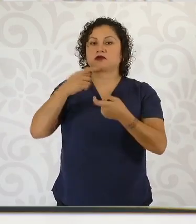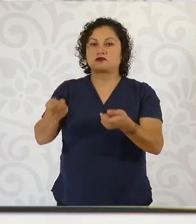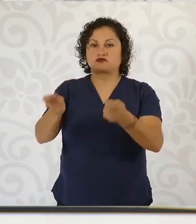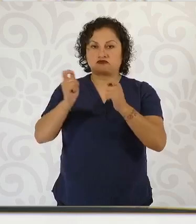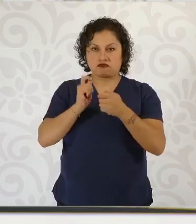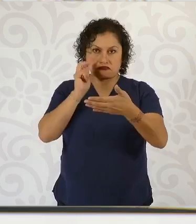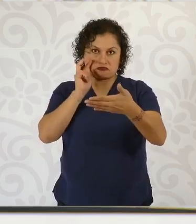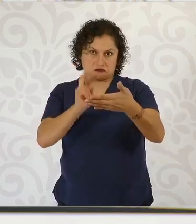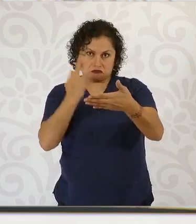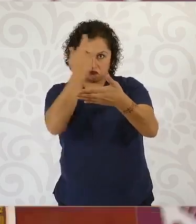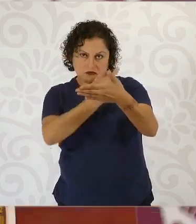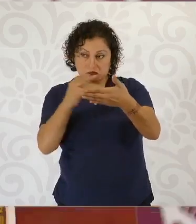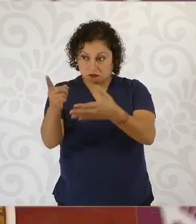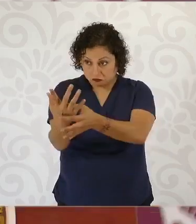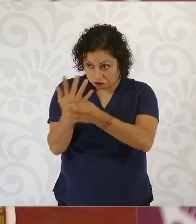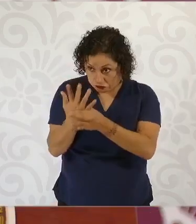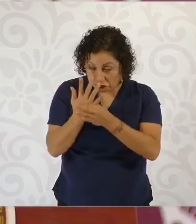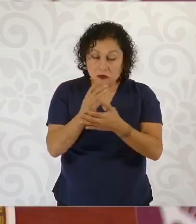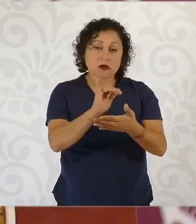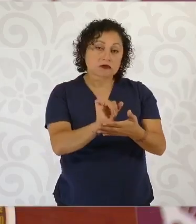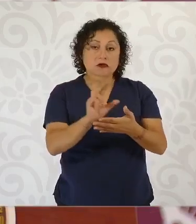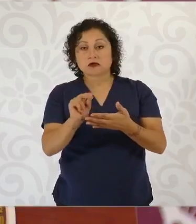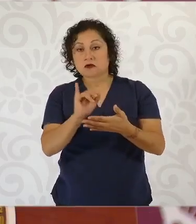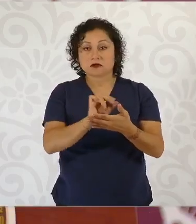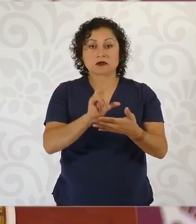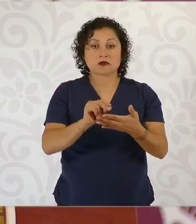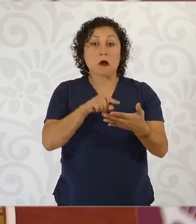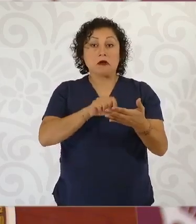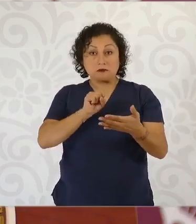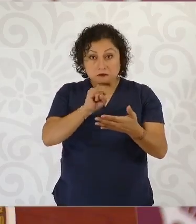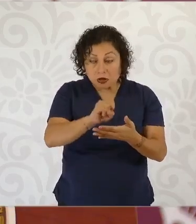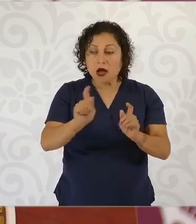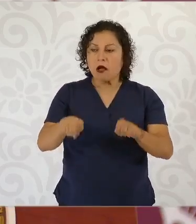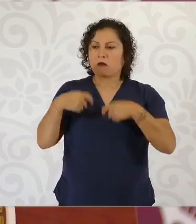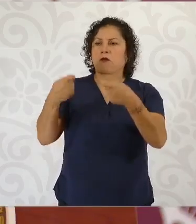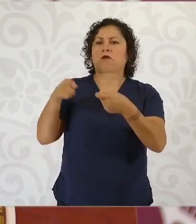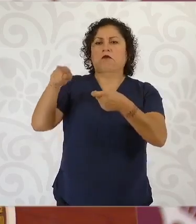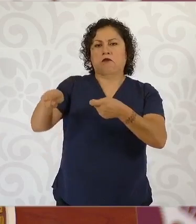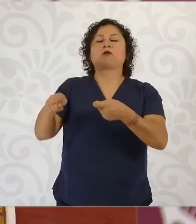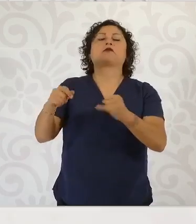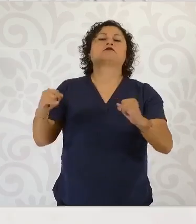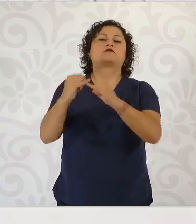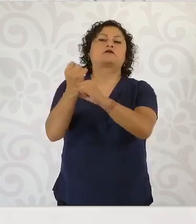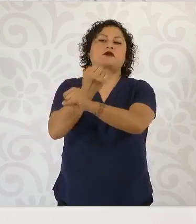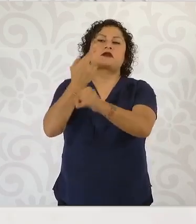fue así o no fue así, y a partir de ahí pues que la Secretaría Anticorrupción vea. Pero esta idea de que